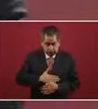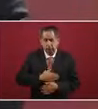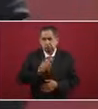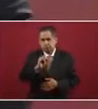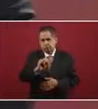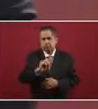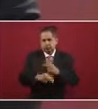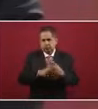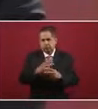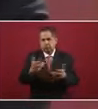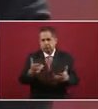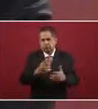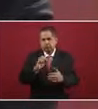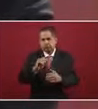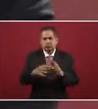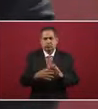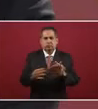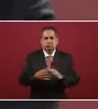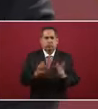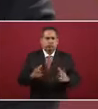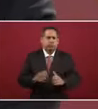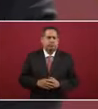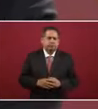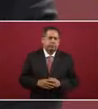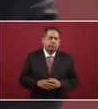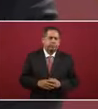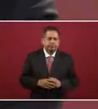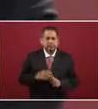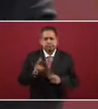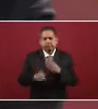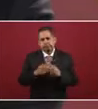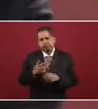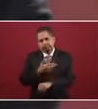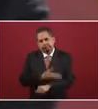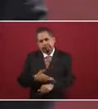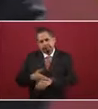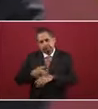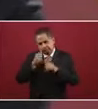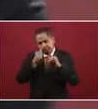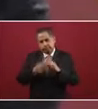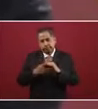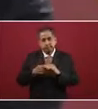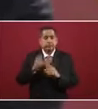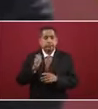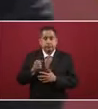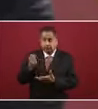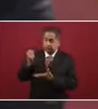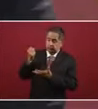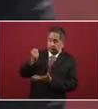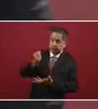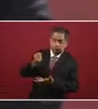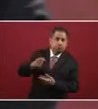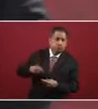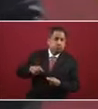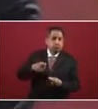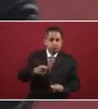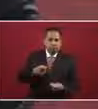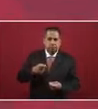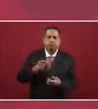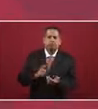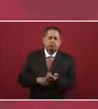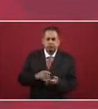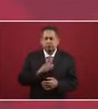va a analizar, y que el presupuesto va a tener,